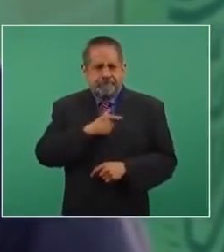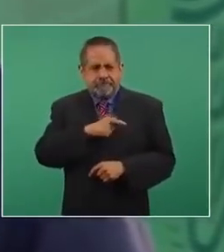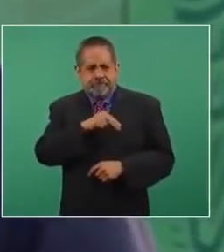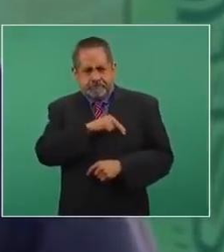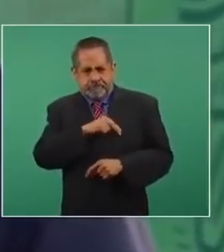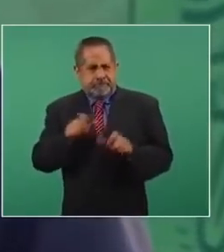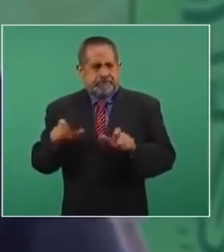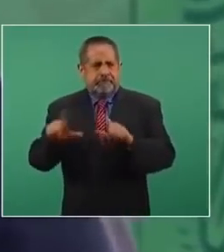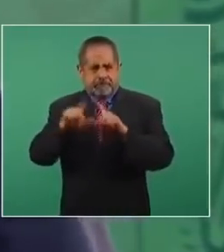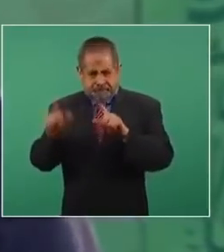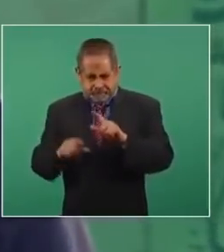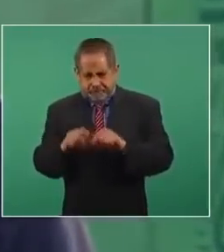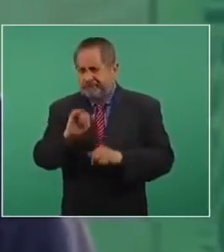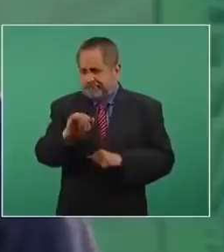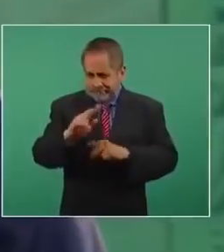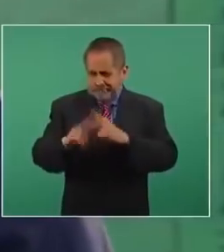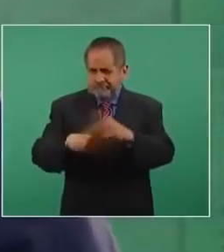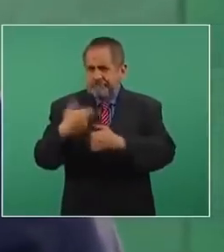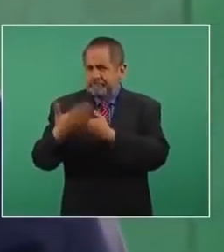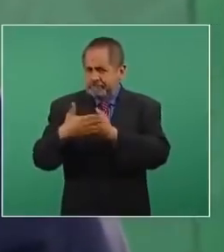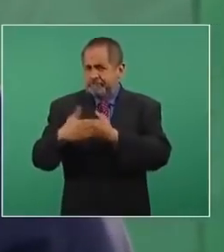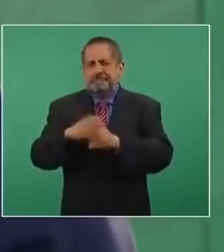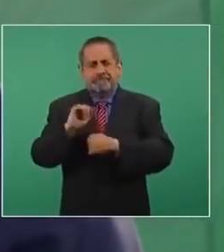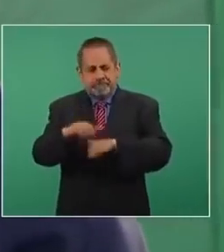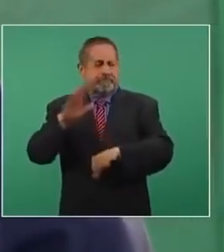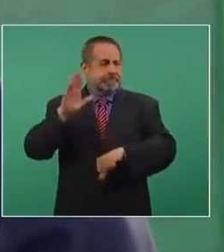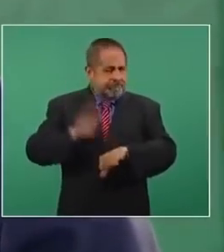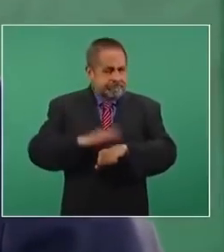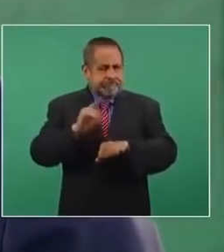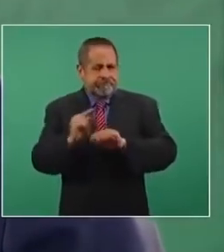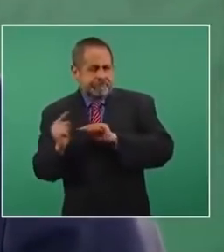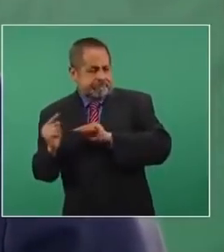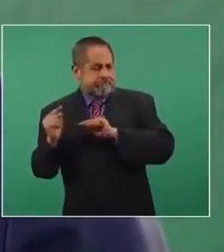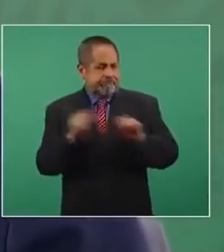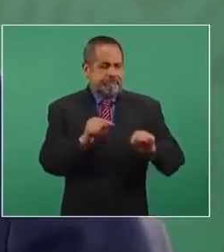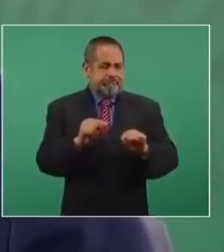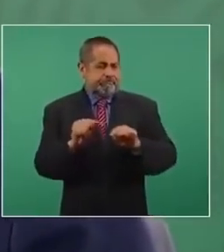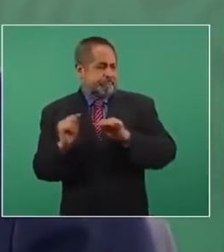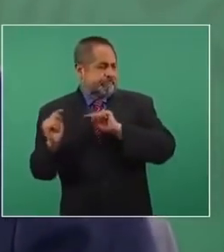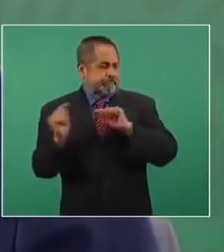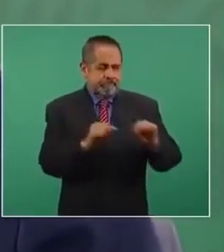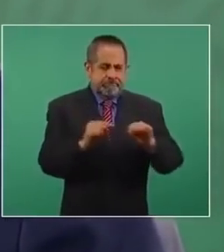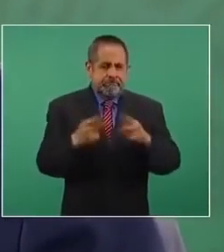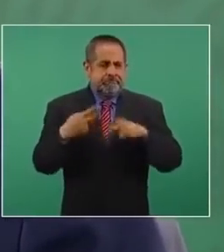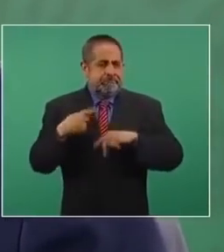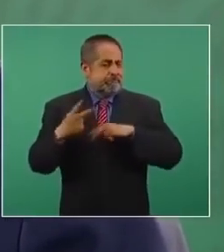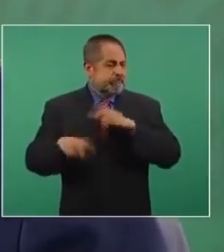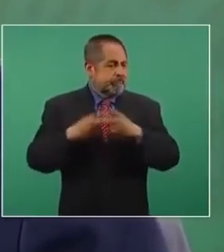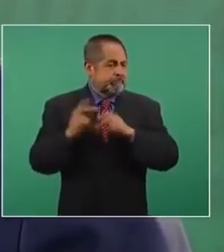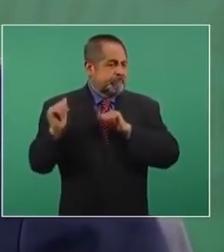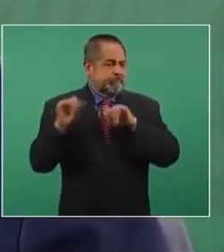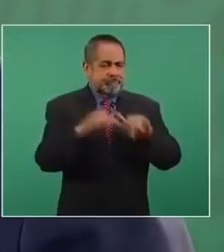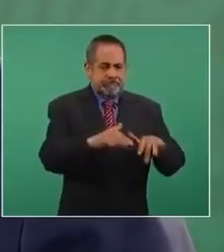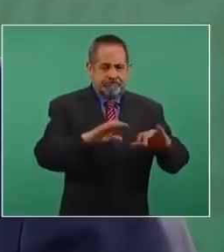va a reforzar la presencia de